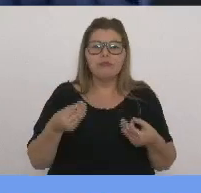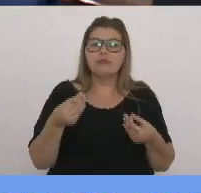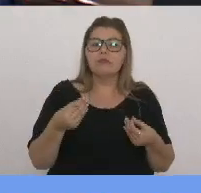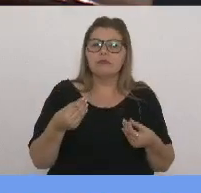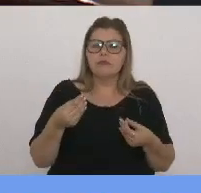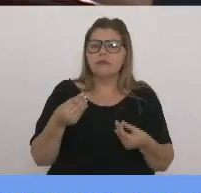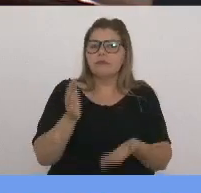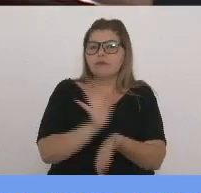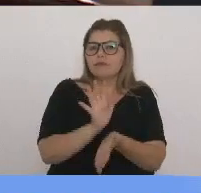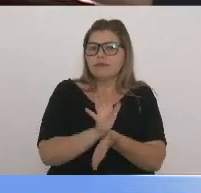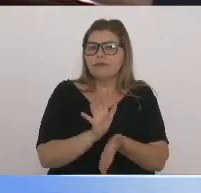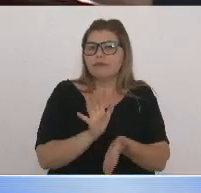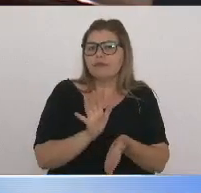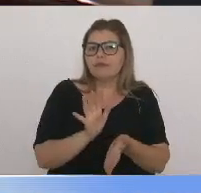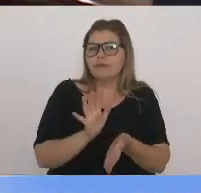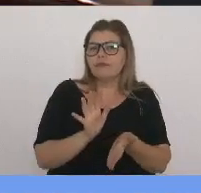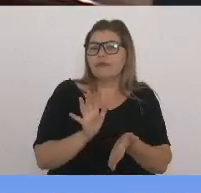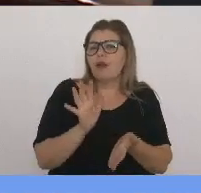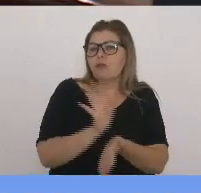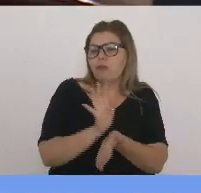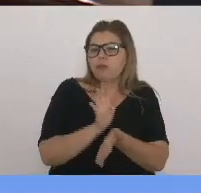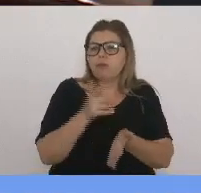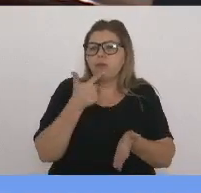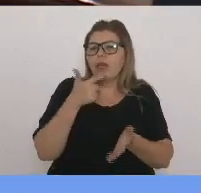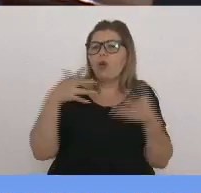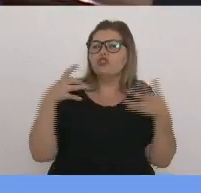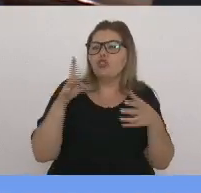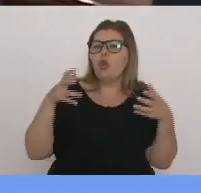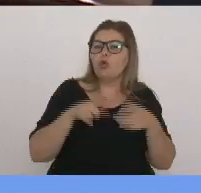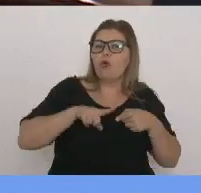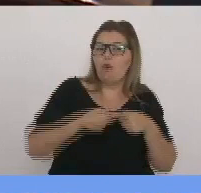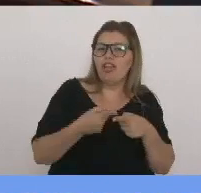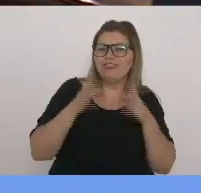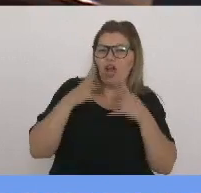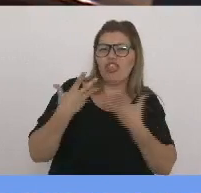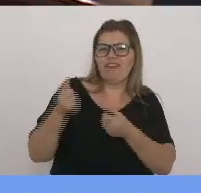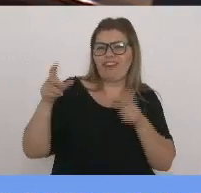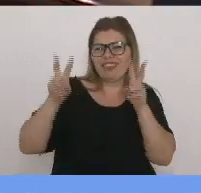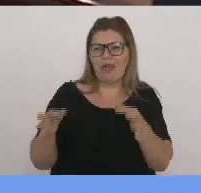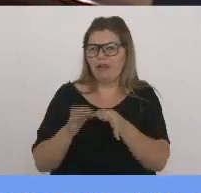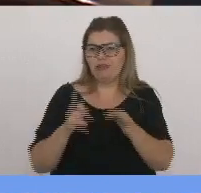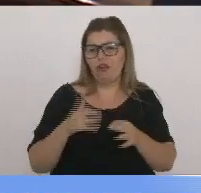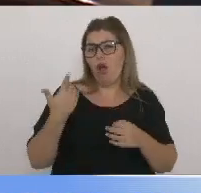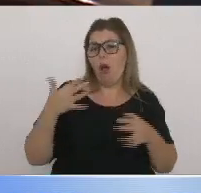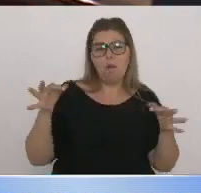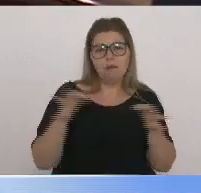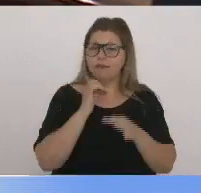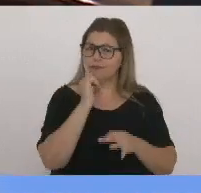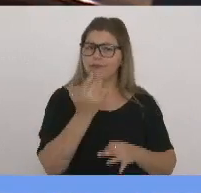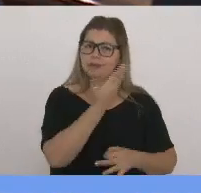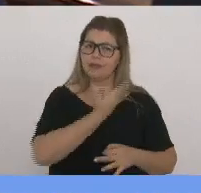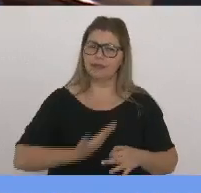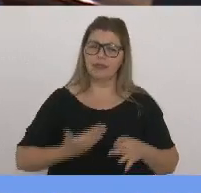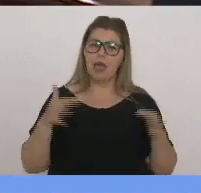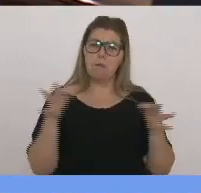apropiarse lastimosamente como lo han hecho con otra bandera de los derechos humanos. Señora Presidente, las Malvinas son, fueron y